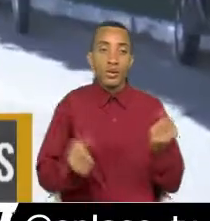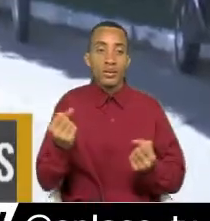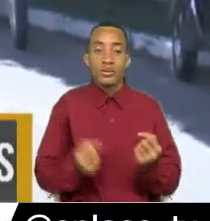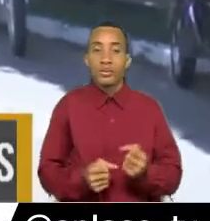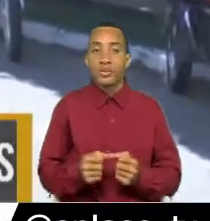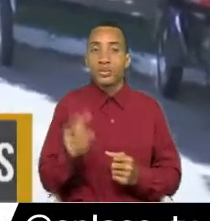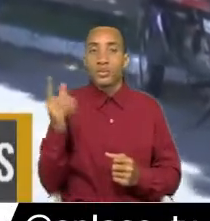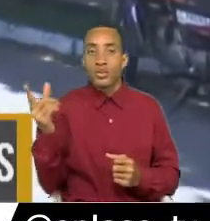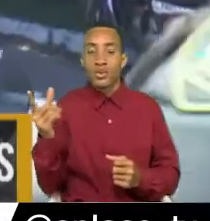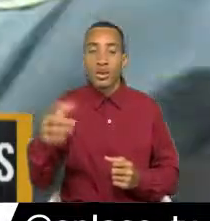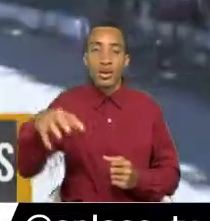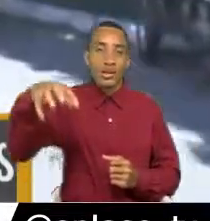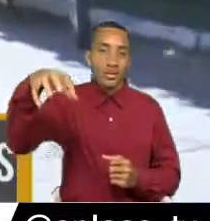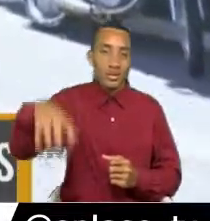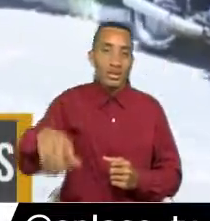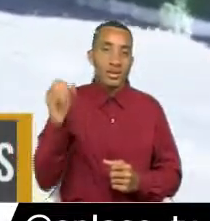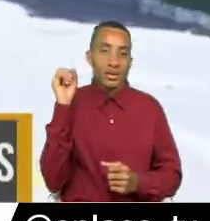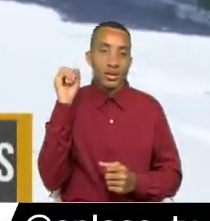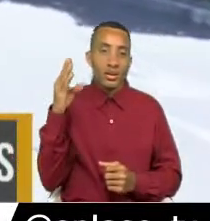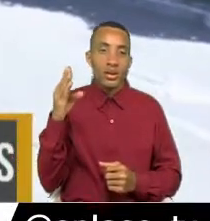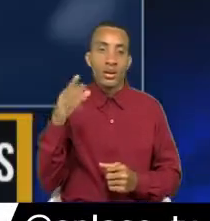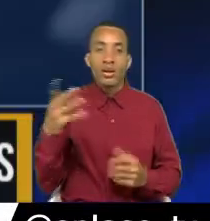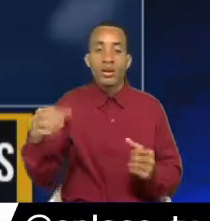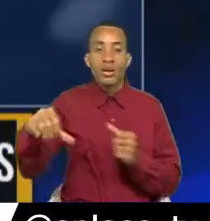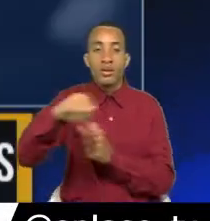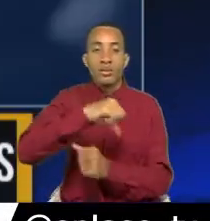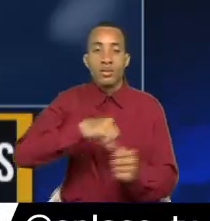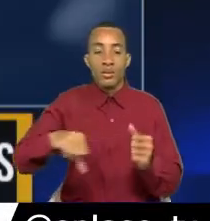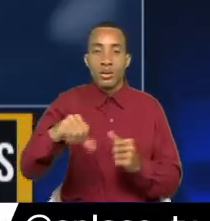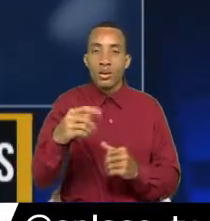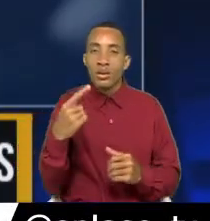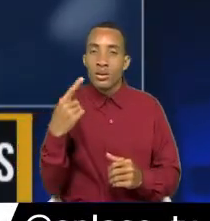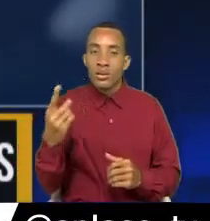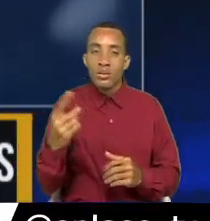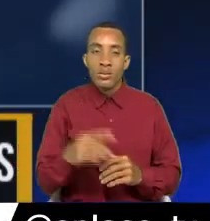de una sucursal bancaria ubicada en el Parque de la Constitución.